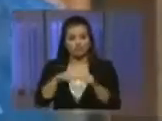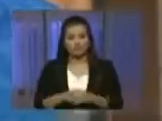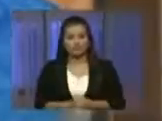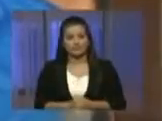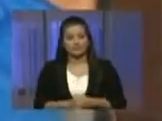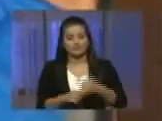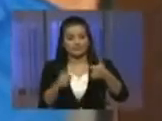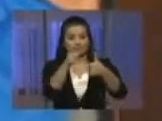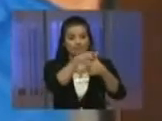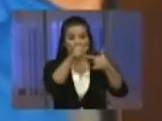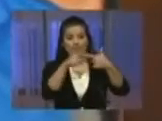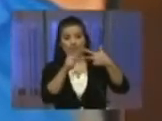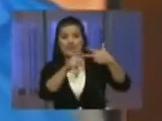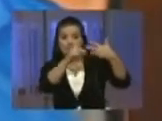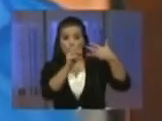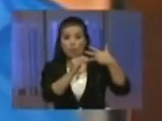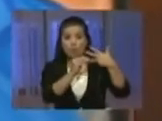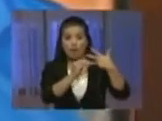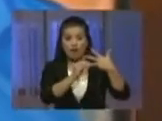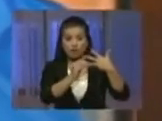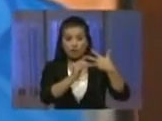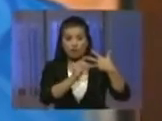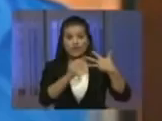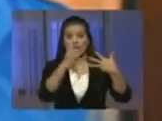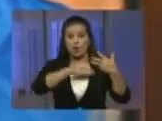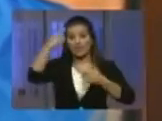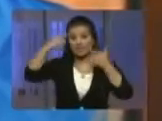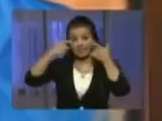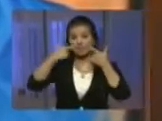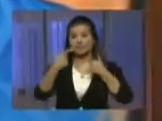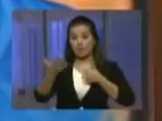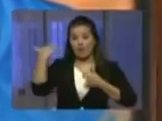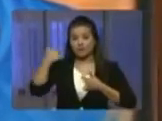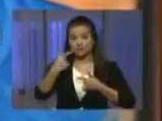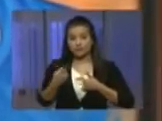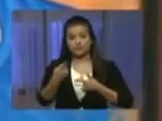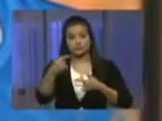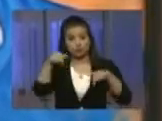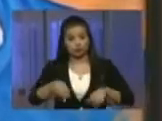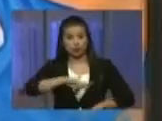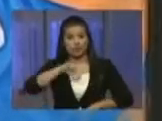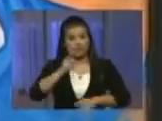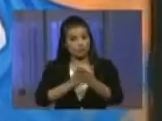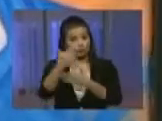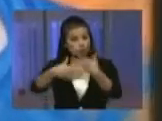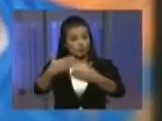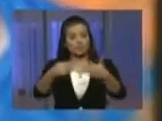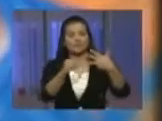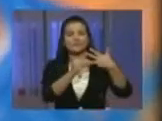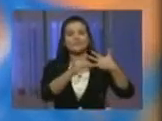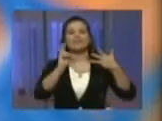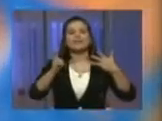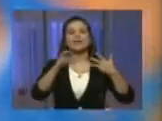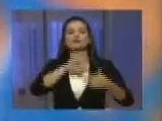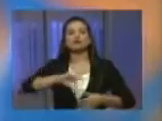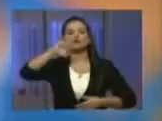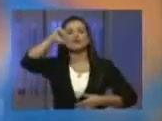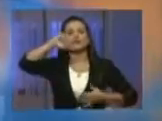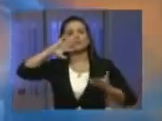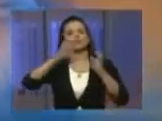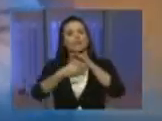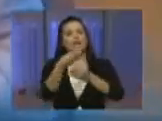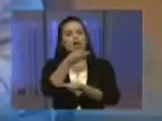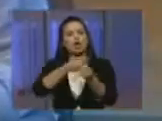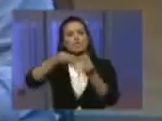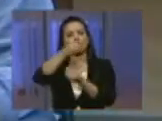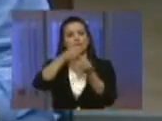cuarta dimensión que el comandante Chávez desarrolló y es el gran reto que hoy tenemos el socialismo en lo económico es el gran reto